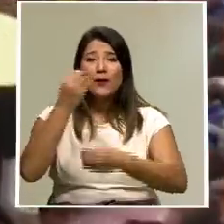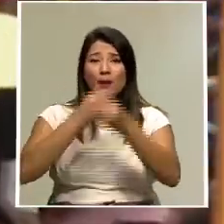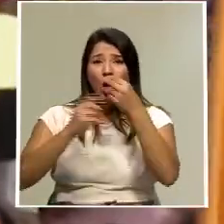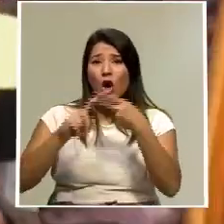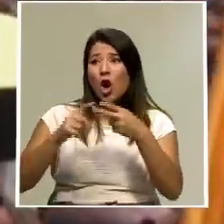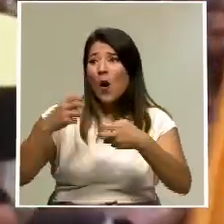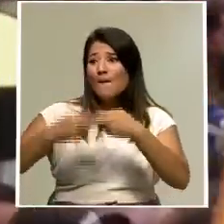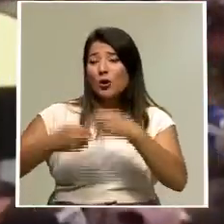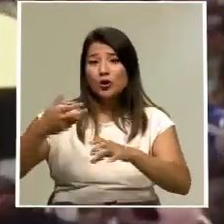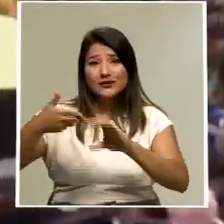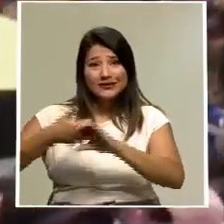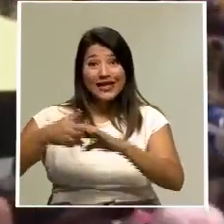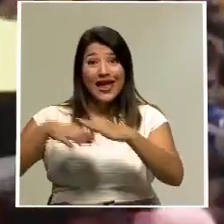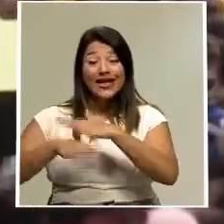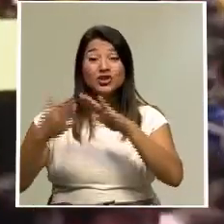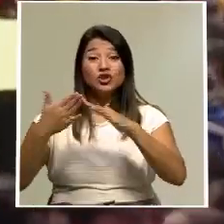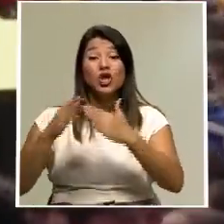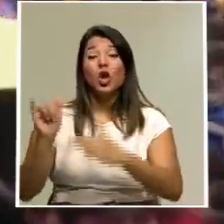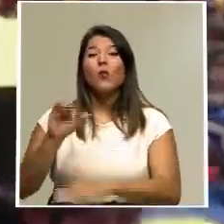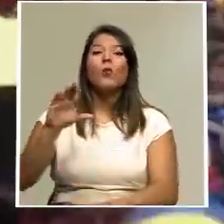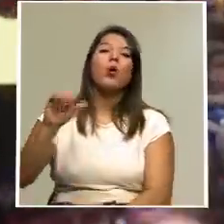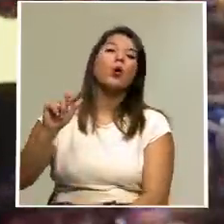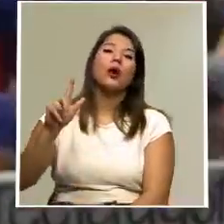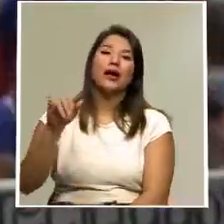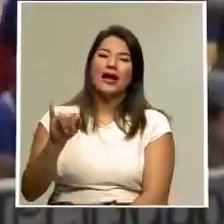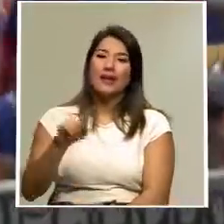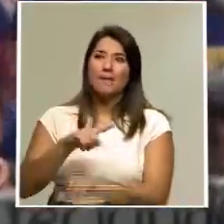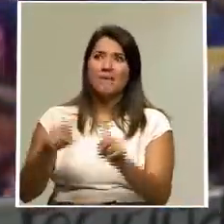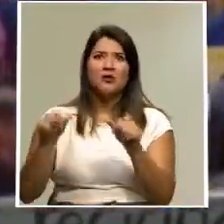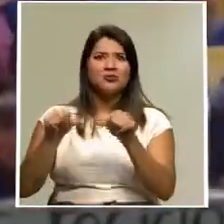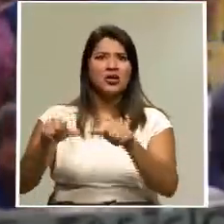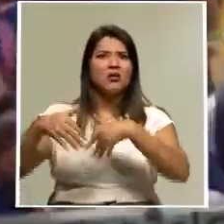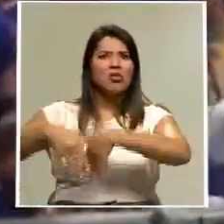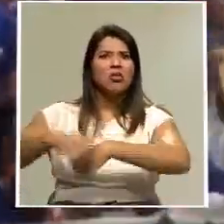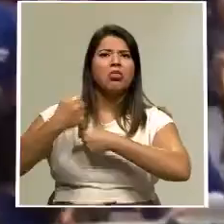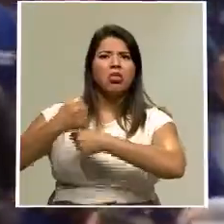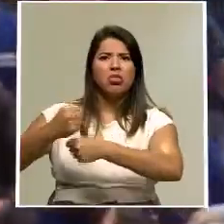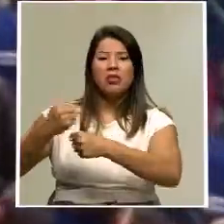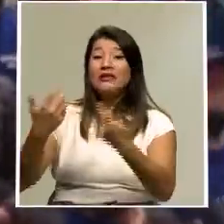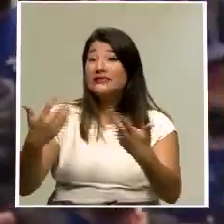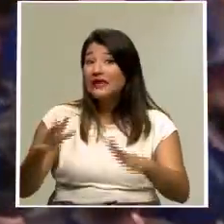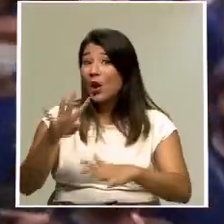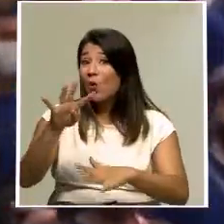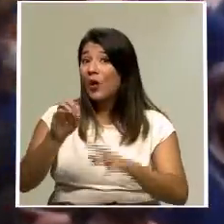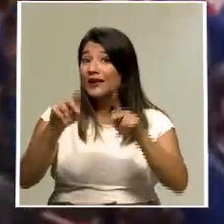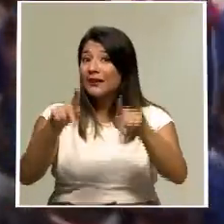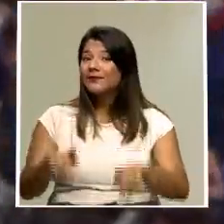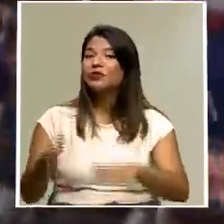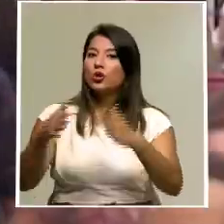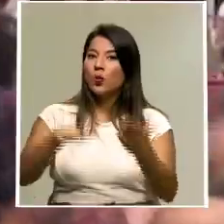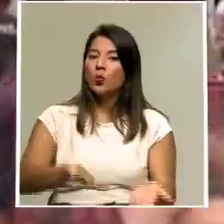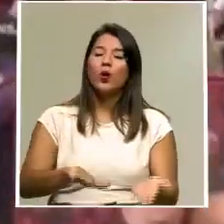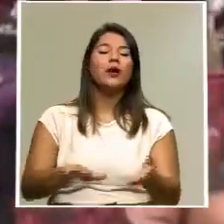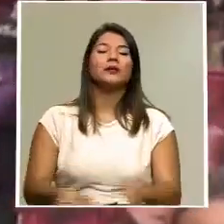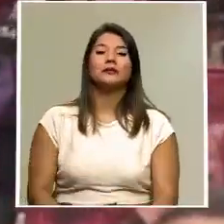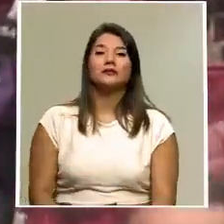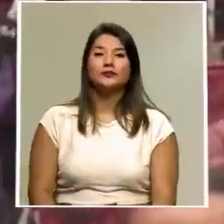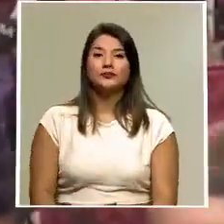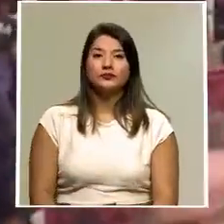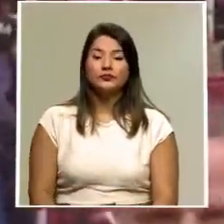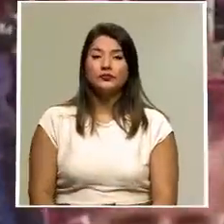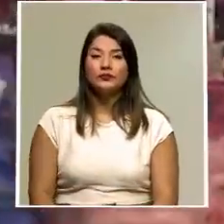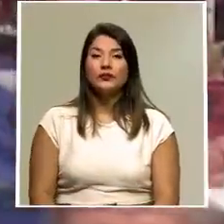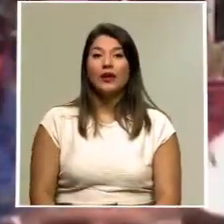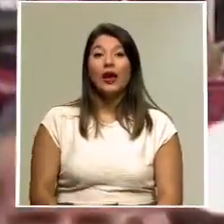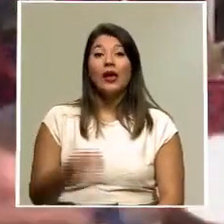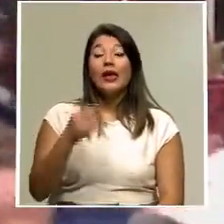en ciudades como Cali, llega mientras en la calle las protestas siguen y han dejado al menos 40 muertos entre denuncias contra las fuerzas del orden,